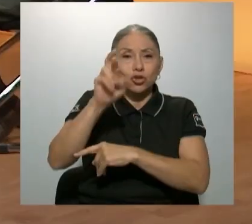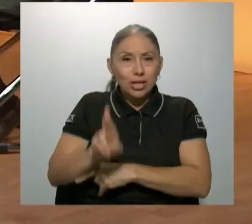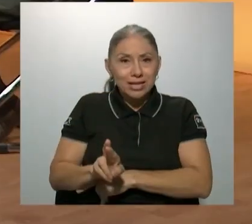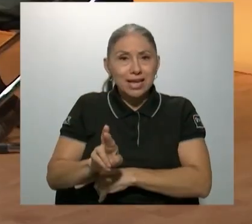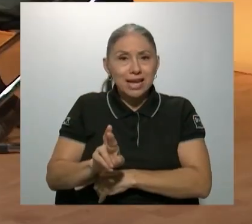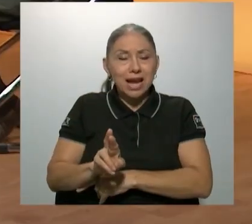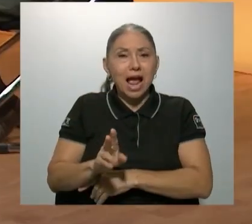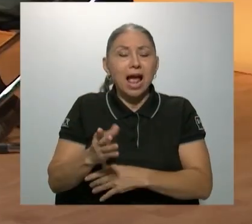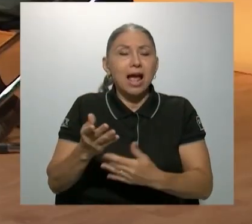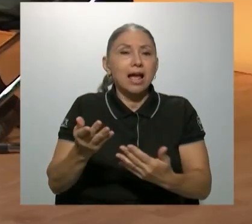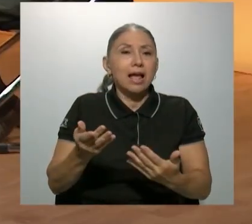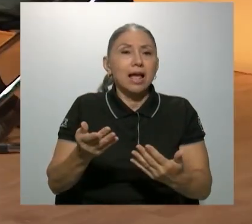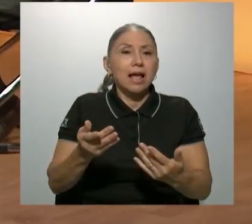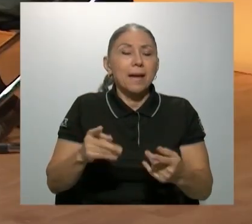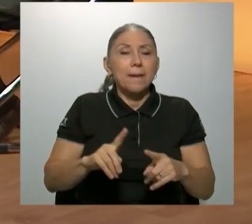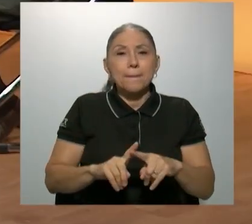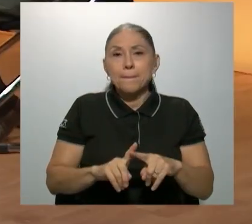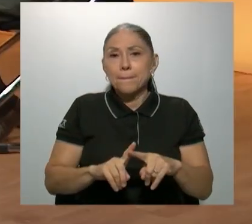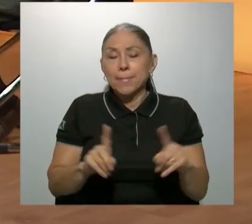pero